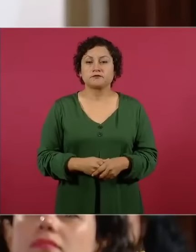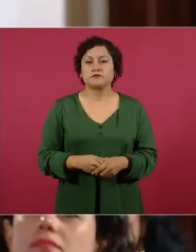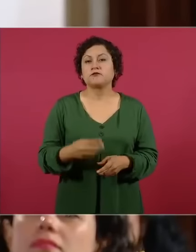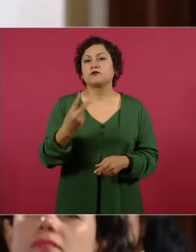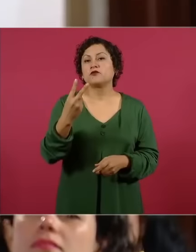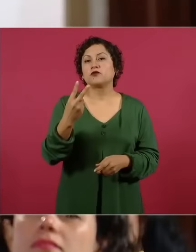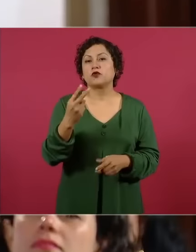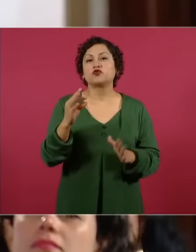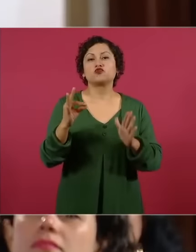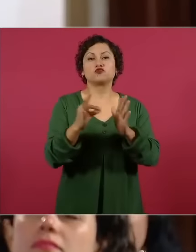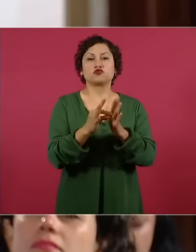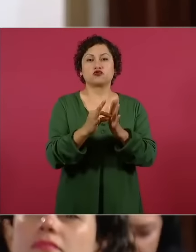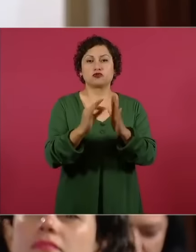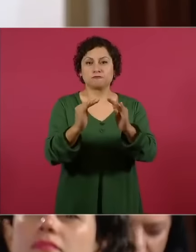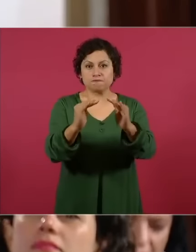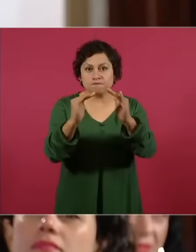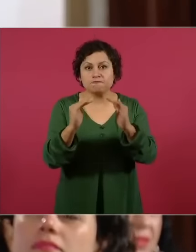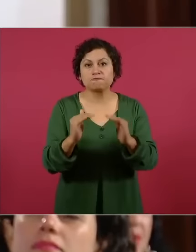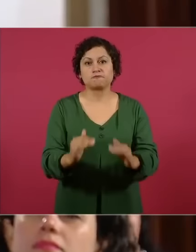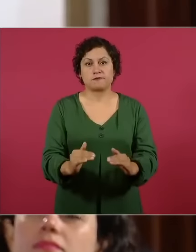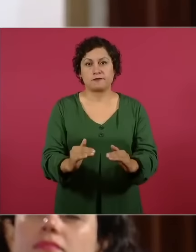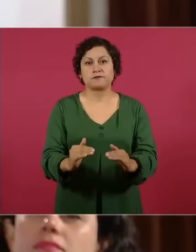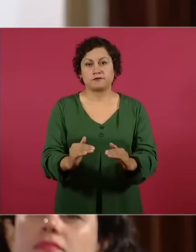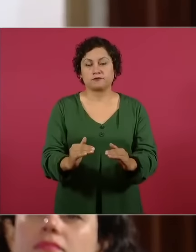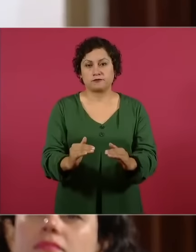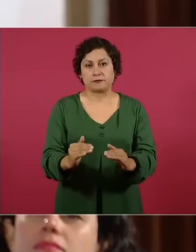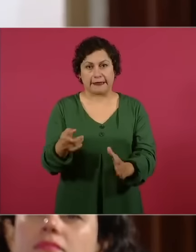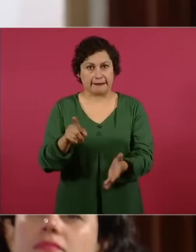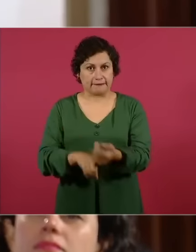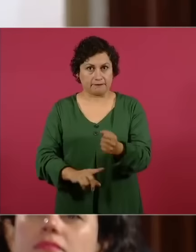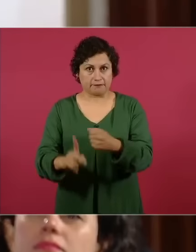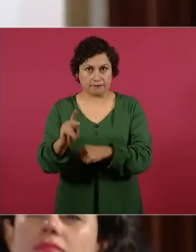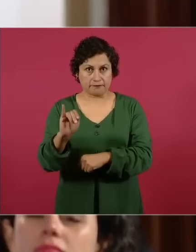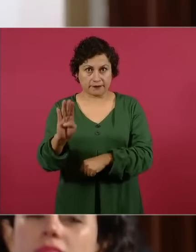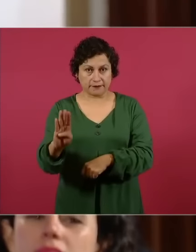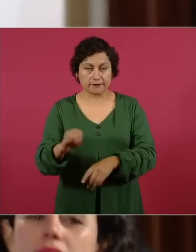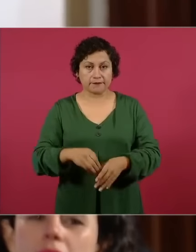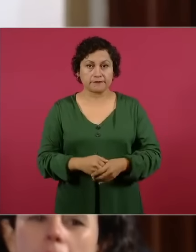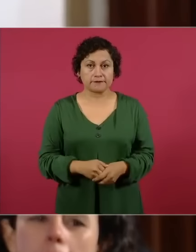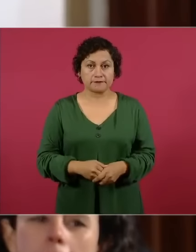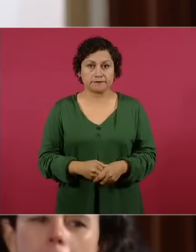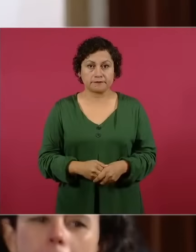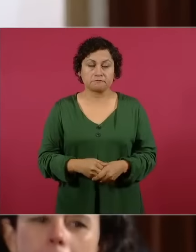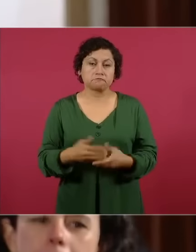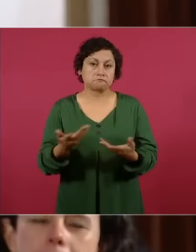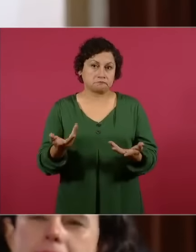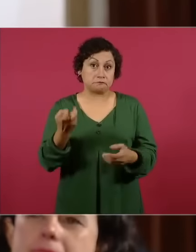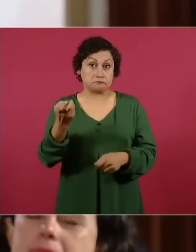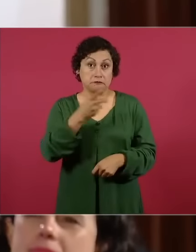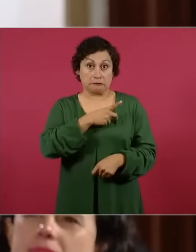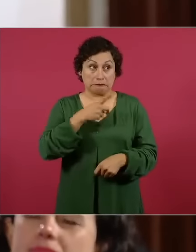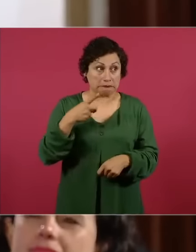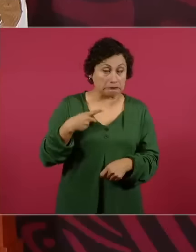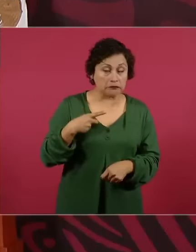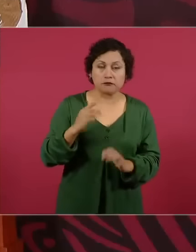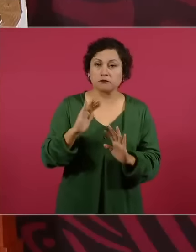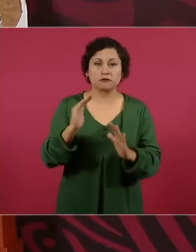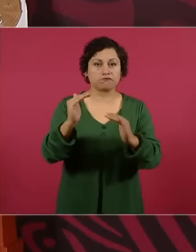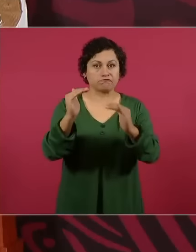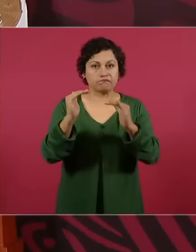2 puntos menos del Producto Interno, el endeudamiento.